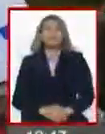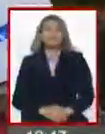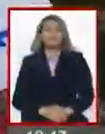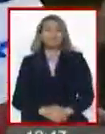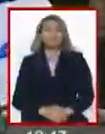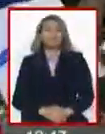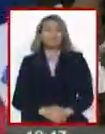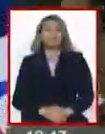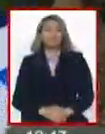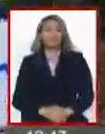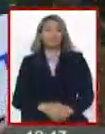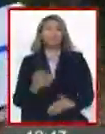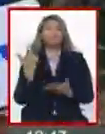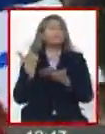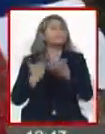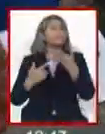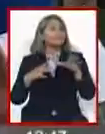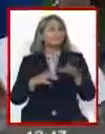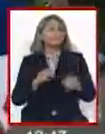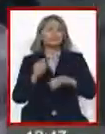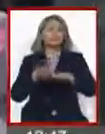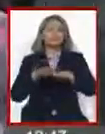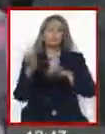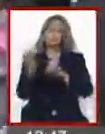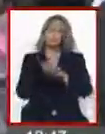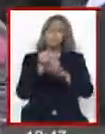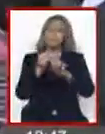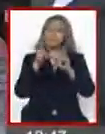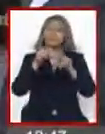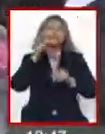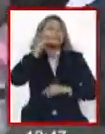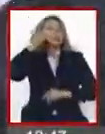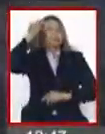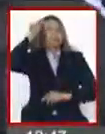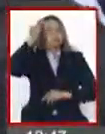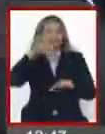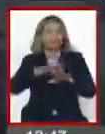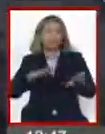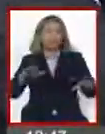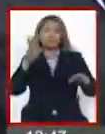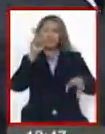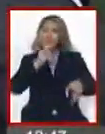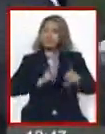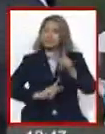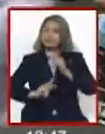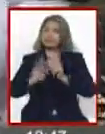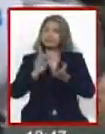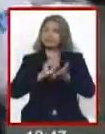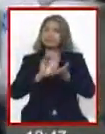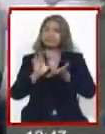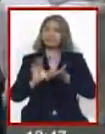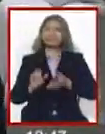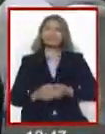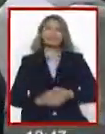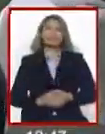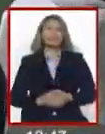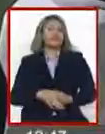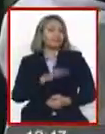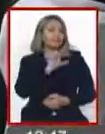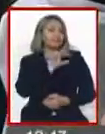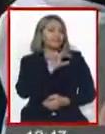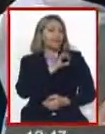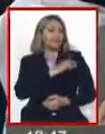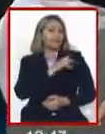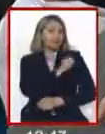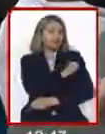arbitrarias medidas que nos han dado el consejo a golpes a personas mayores a niños a personas discapacitadas se aprovechan